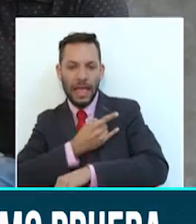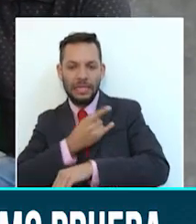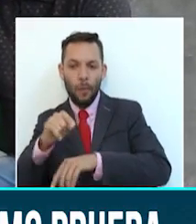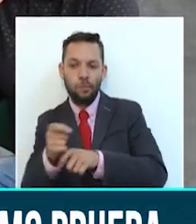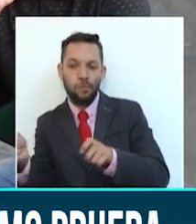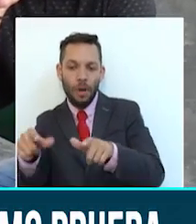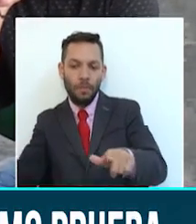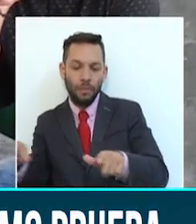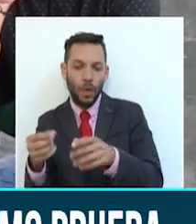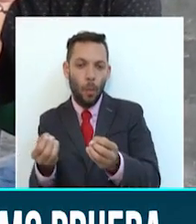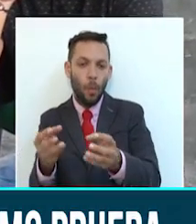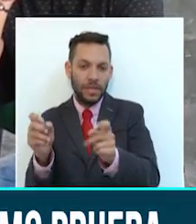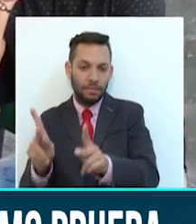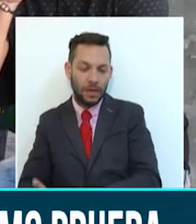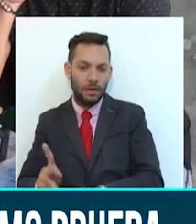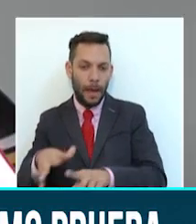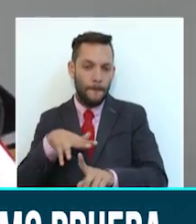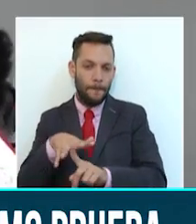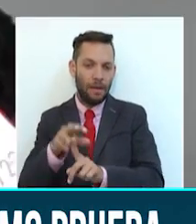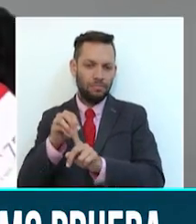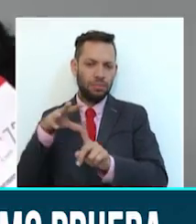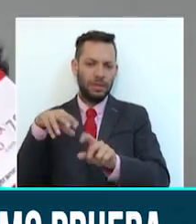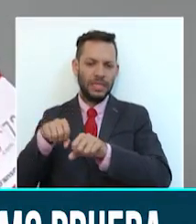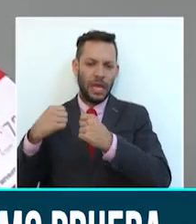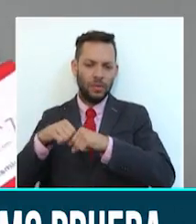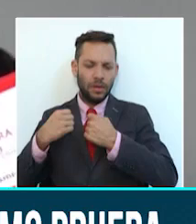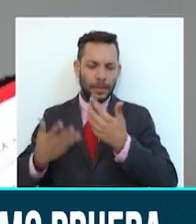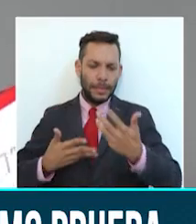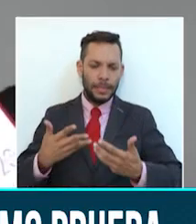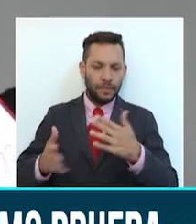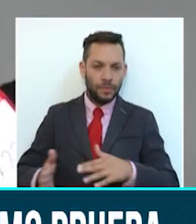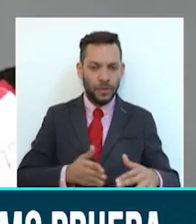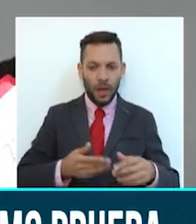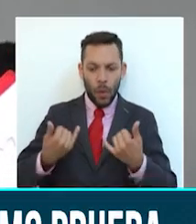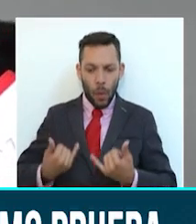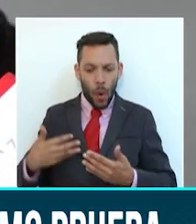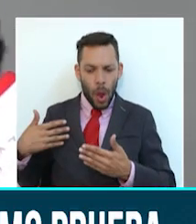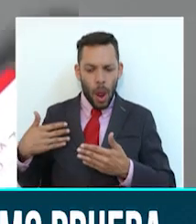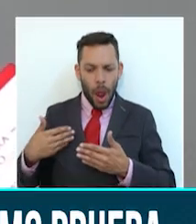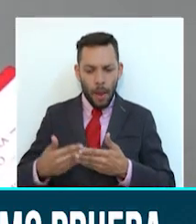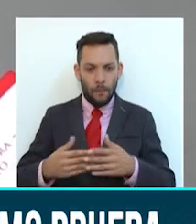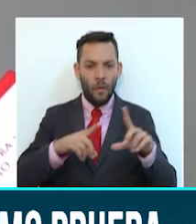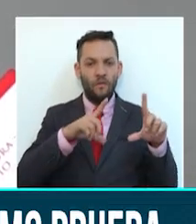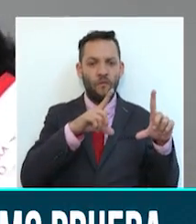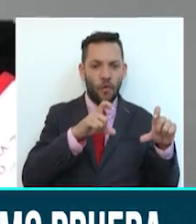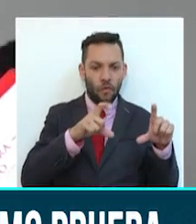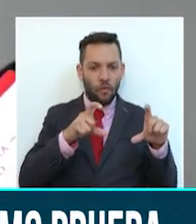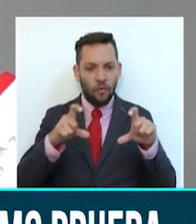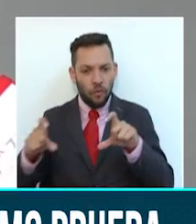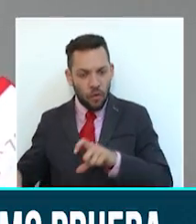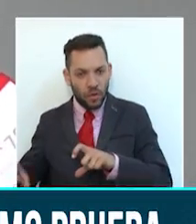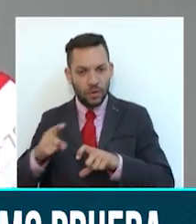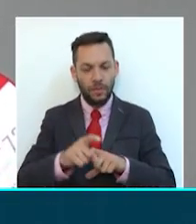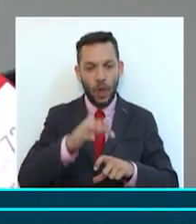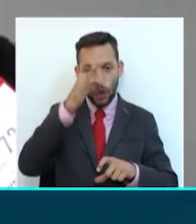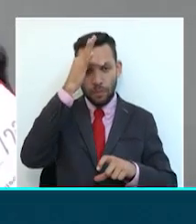que fueron varios los estudiantes afectados. Hasta el momento nosotros pudimos recoger por fotos que no fueron al hospital